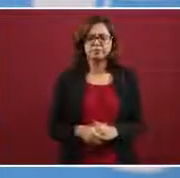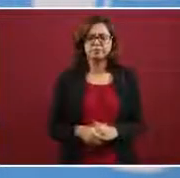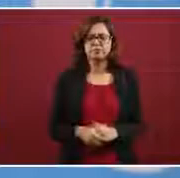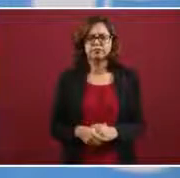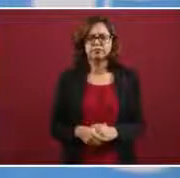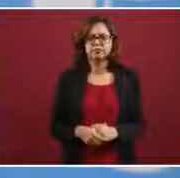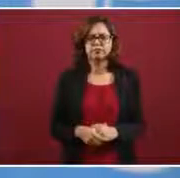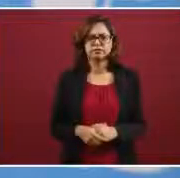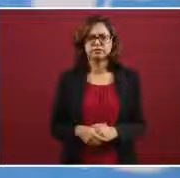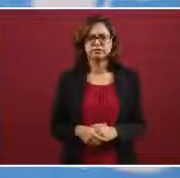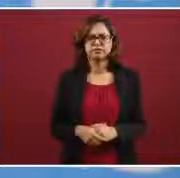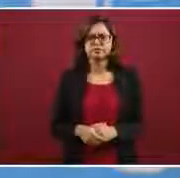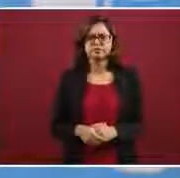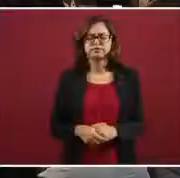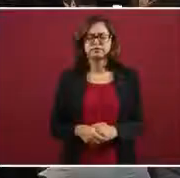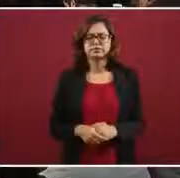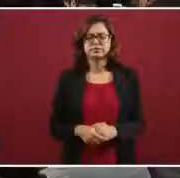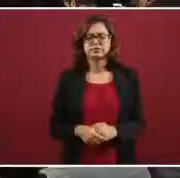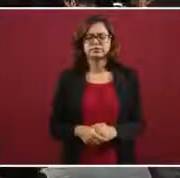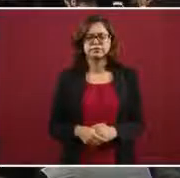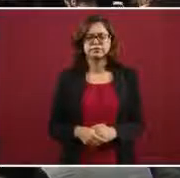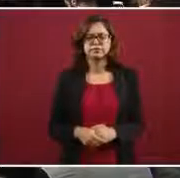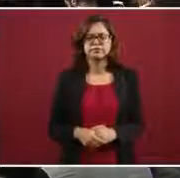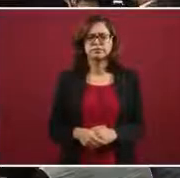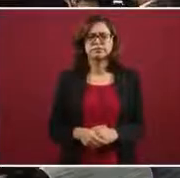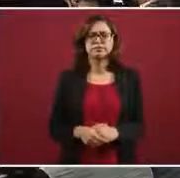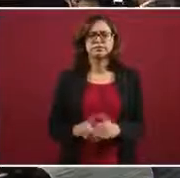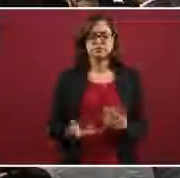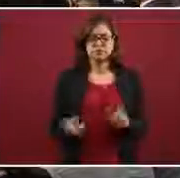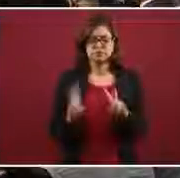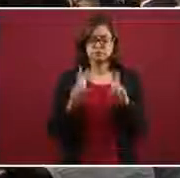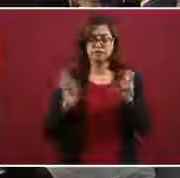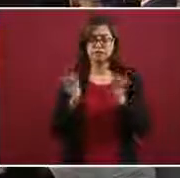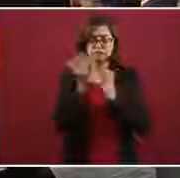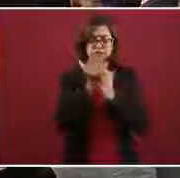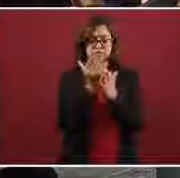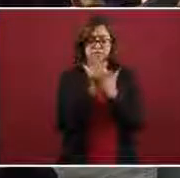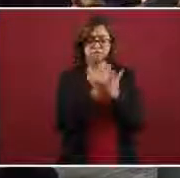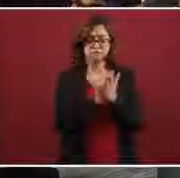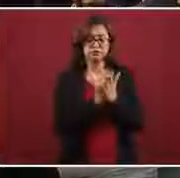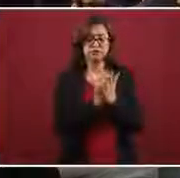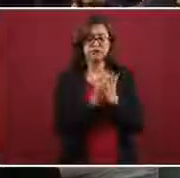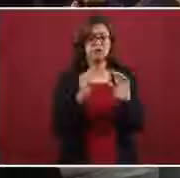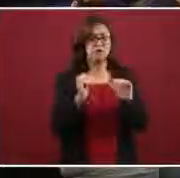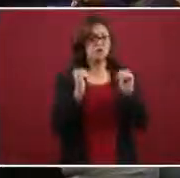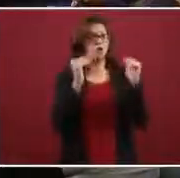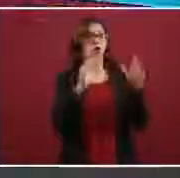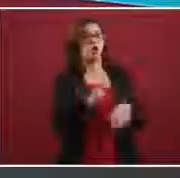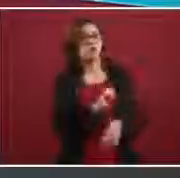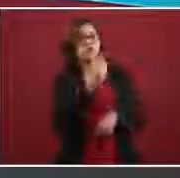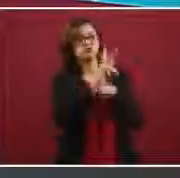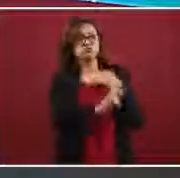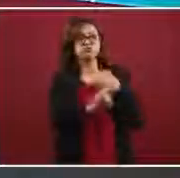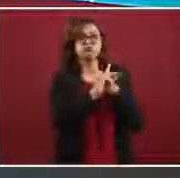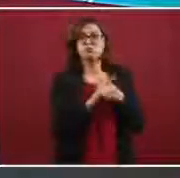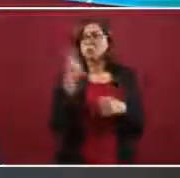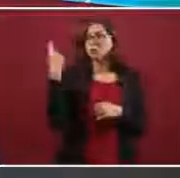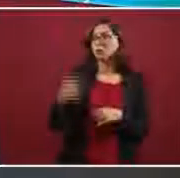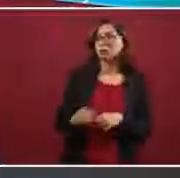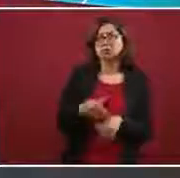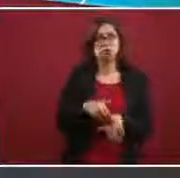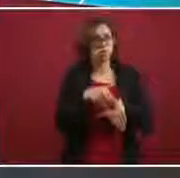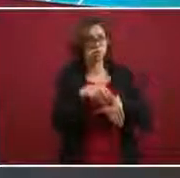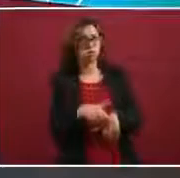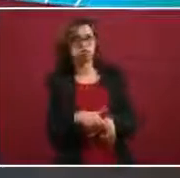también el que esa agenda se dicte desde el extranjero y que no